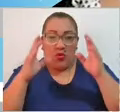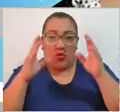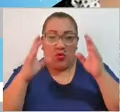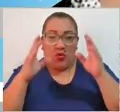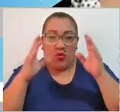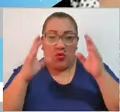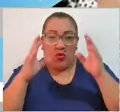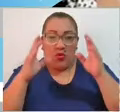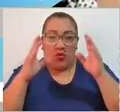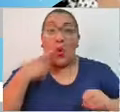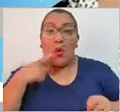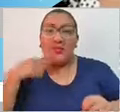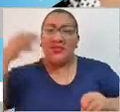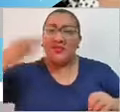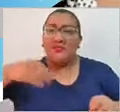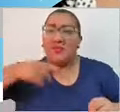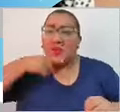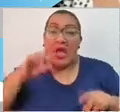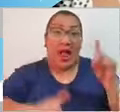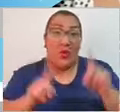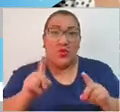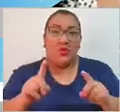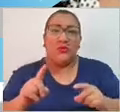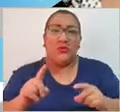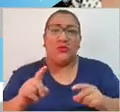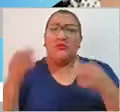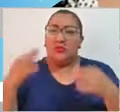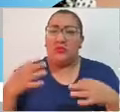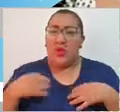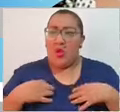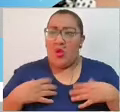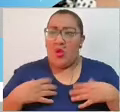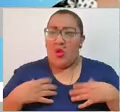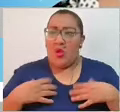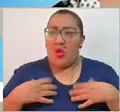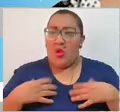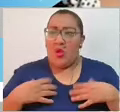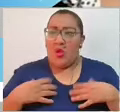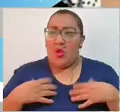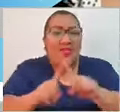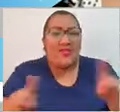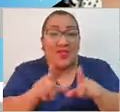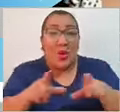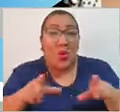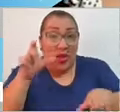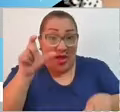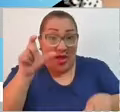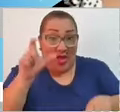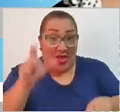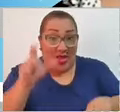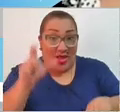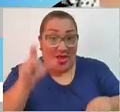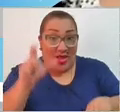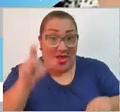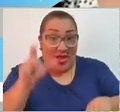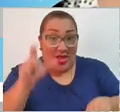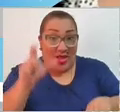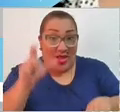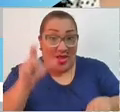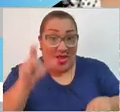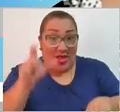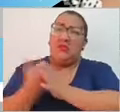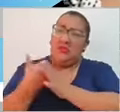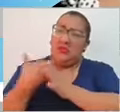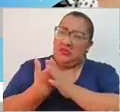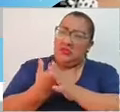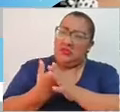los hombres y las mujeres tienen atributos, roles, espacios propios, que supone la prevalencia